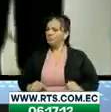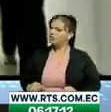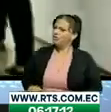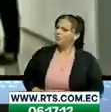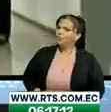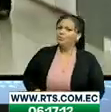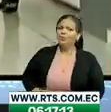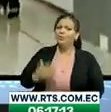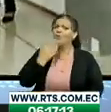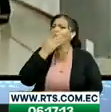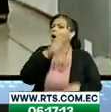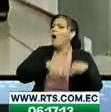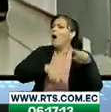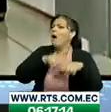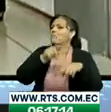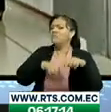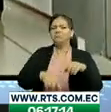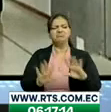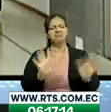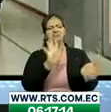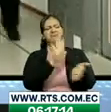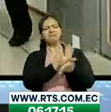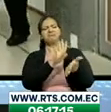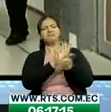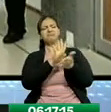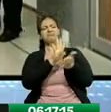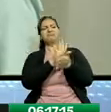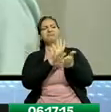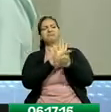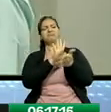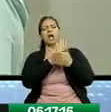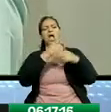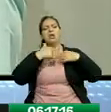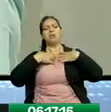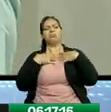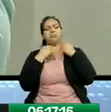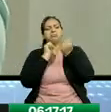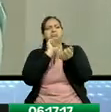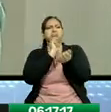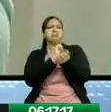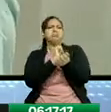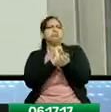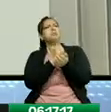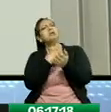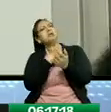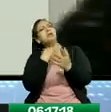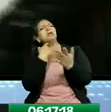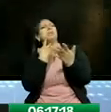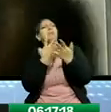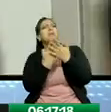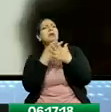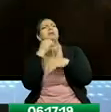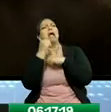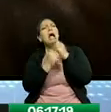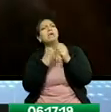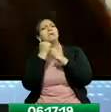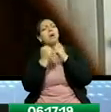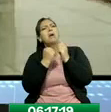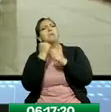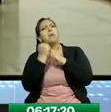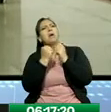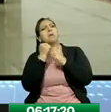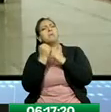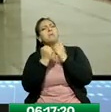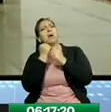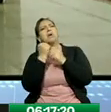y se, entre tanto, hay que salir como los 40. Si me porto bien, 40 años, todavía estoy joven. No, oh.